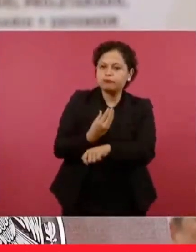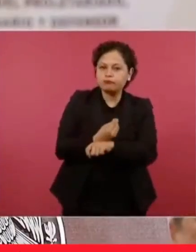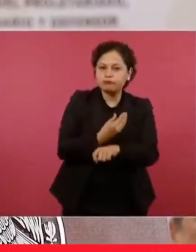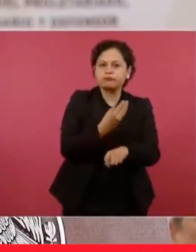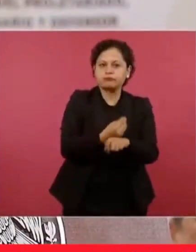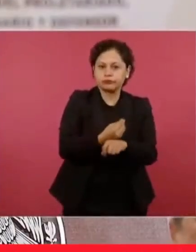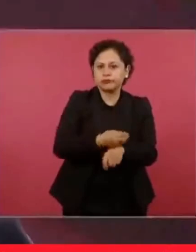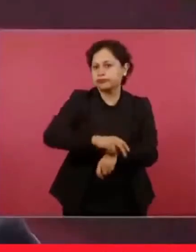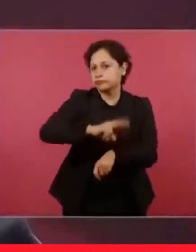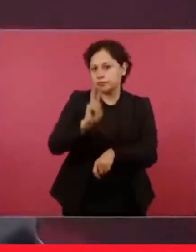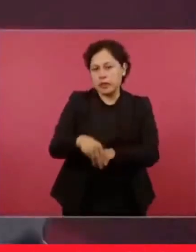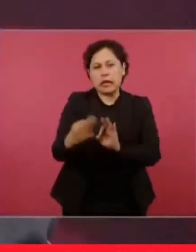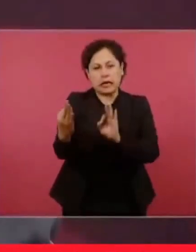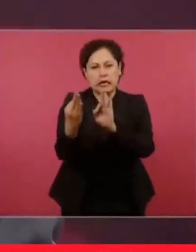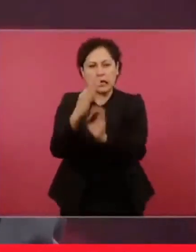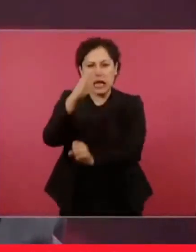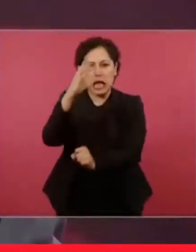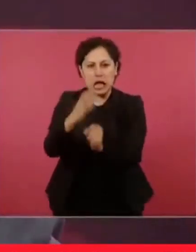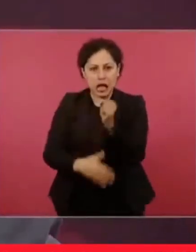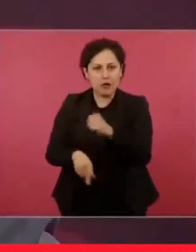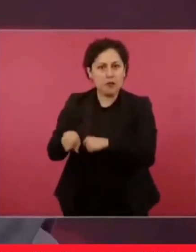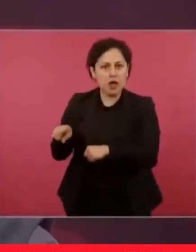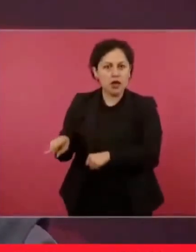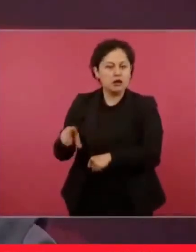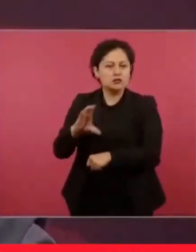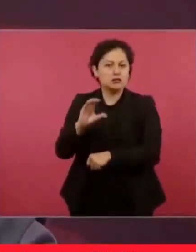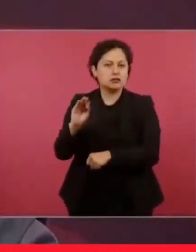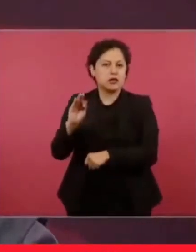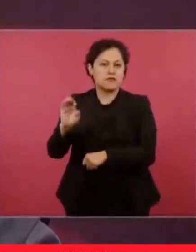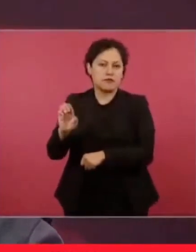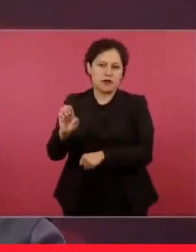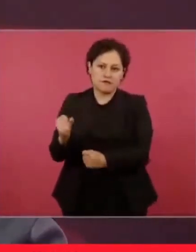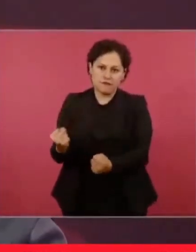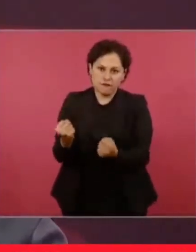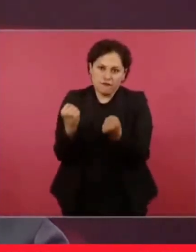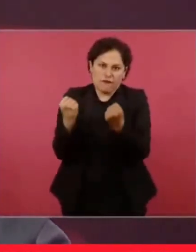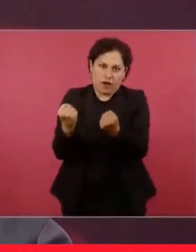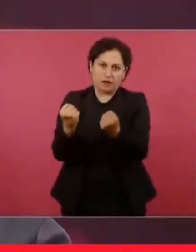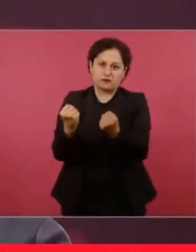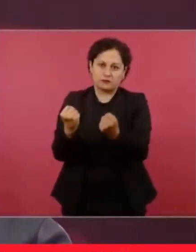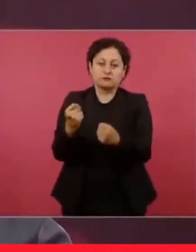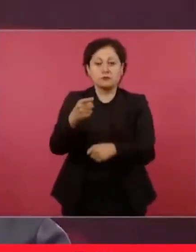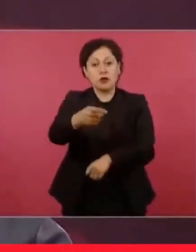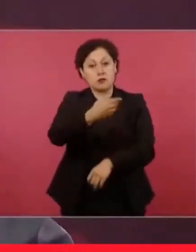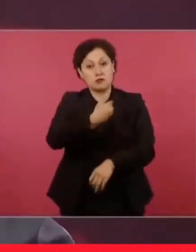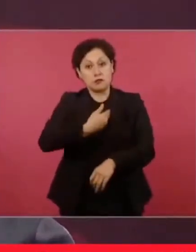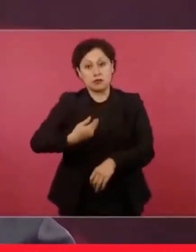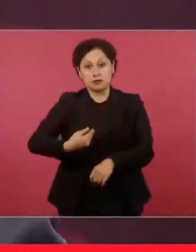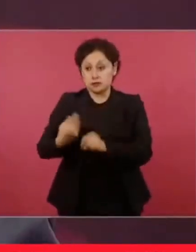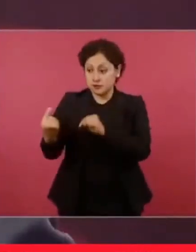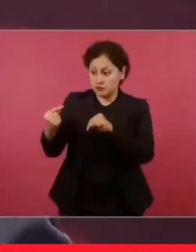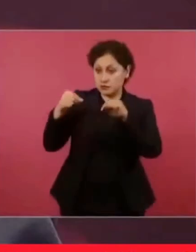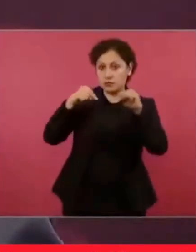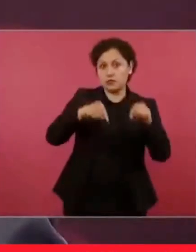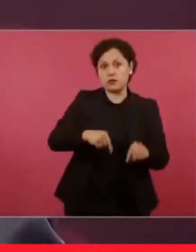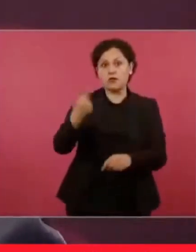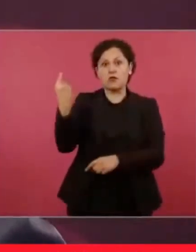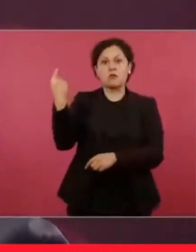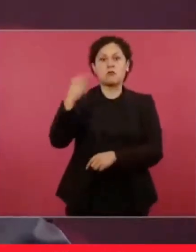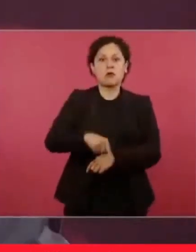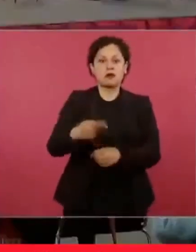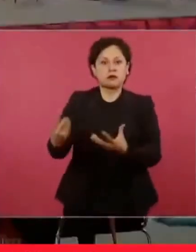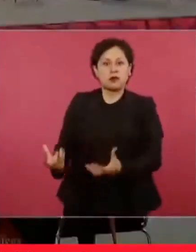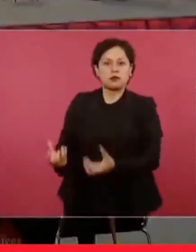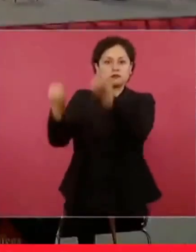una gran fortaleza, cumpliendo lo que el presidente ordenó, rescatar a la CFE, cosa que se ha